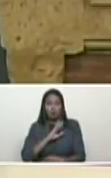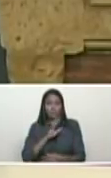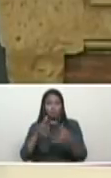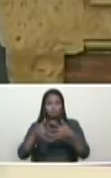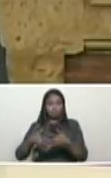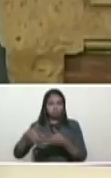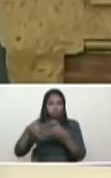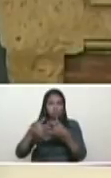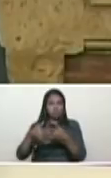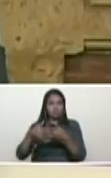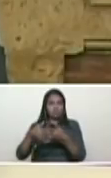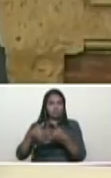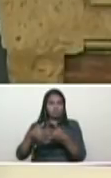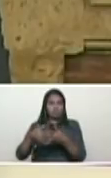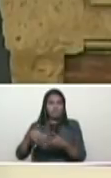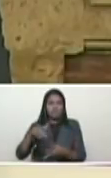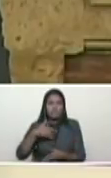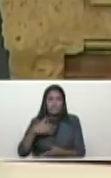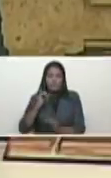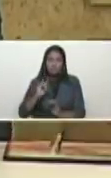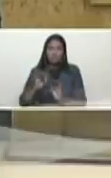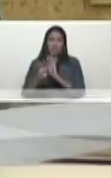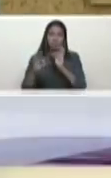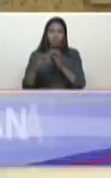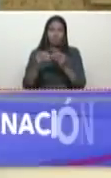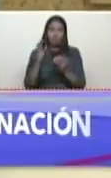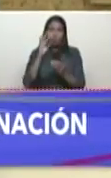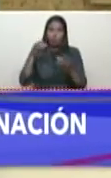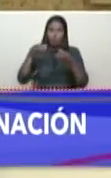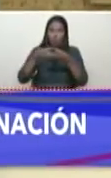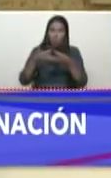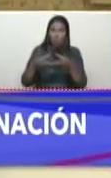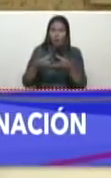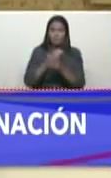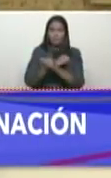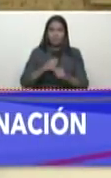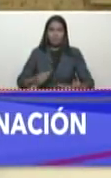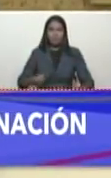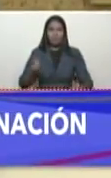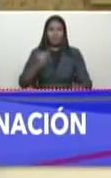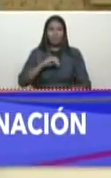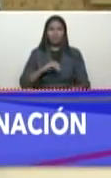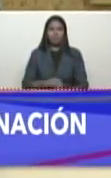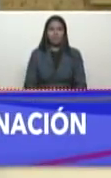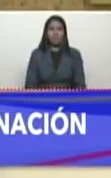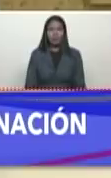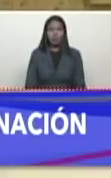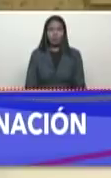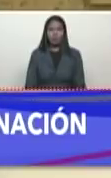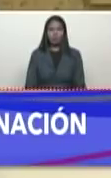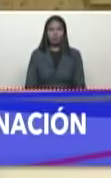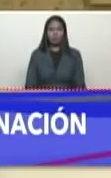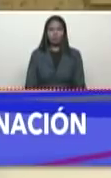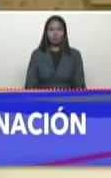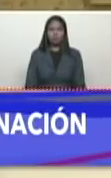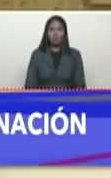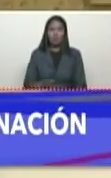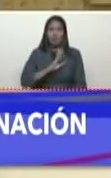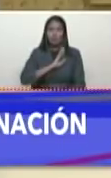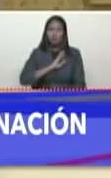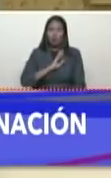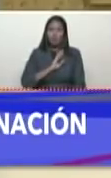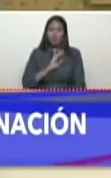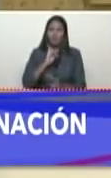y deshonrar el uniforme y el grado militar y deshonrar inclusive en el caso de los civiles su propia